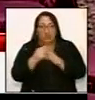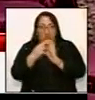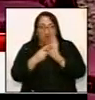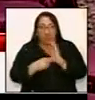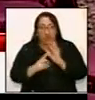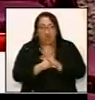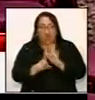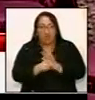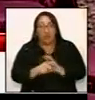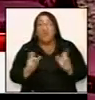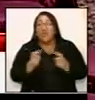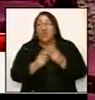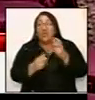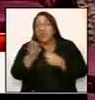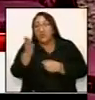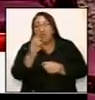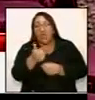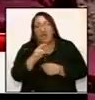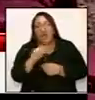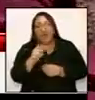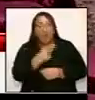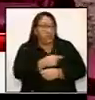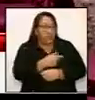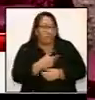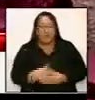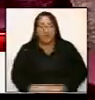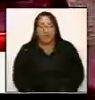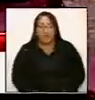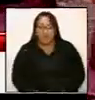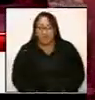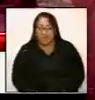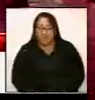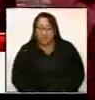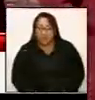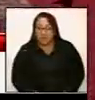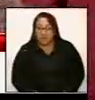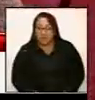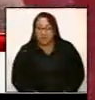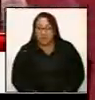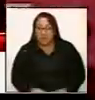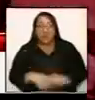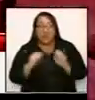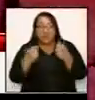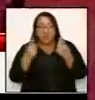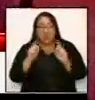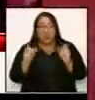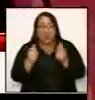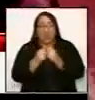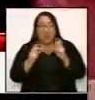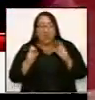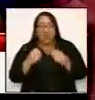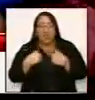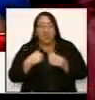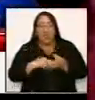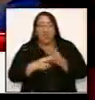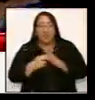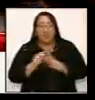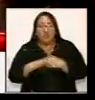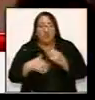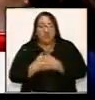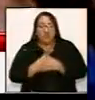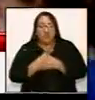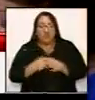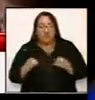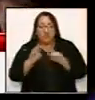resoluciones legislativas. Congresista Mercedes Aro. Sí, estoy de acuerdo con el tema de tener un mecanismo